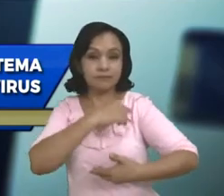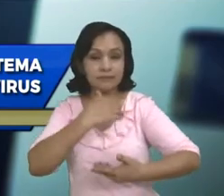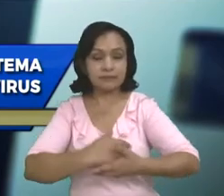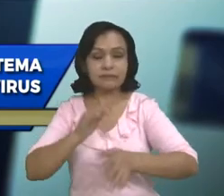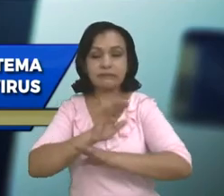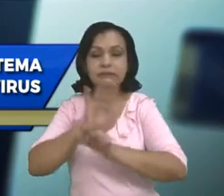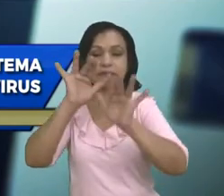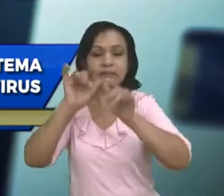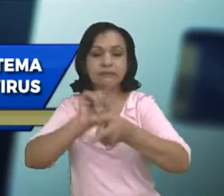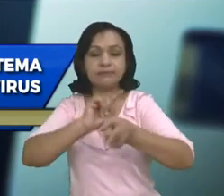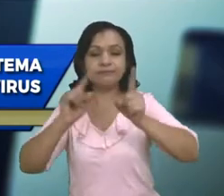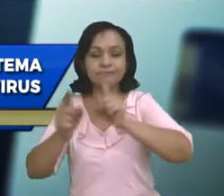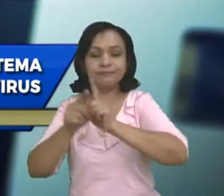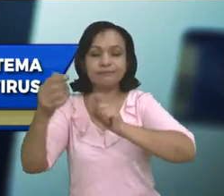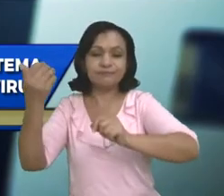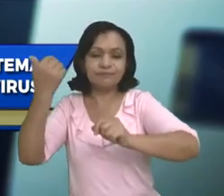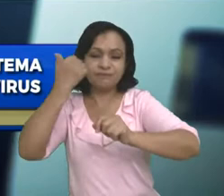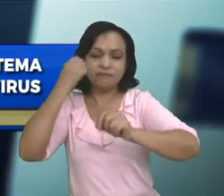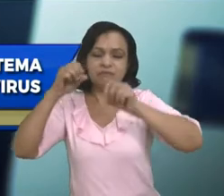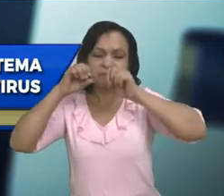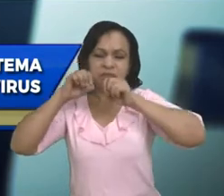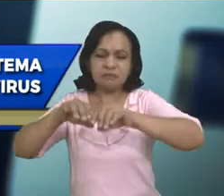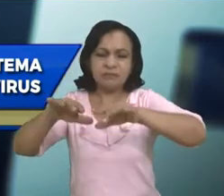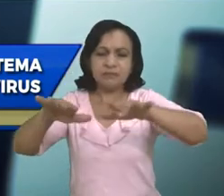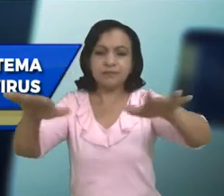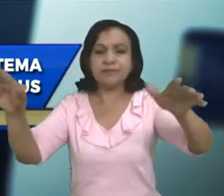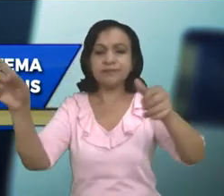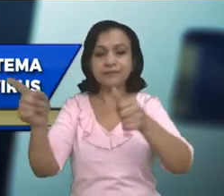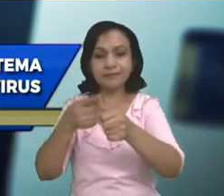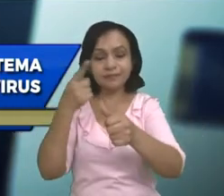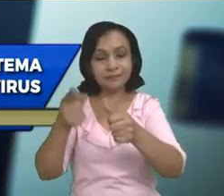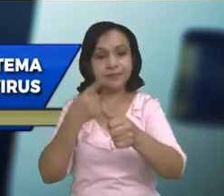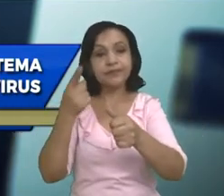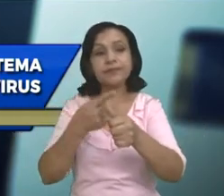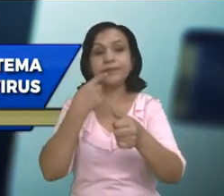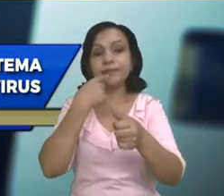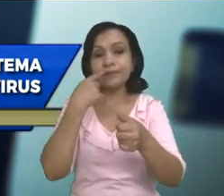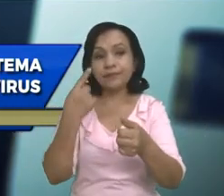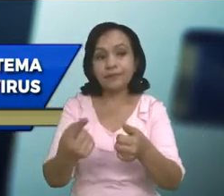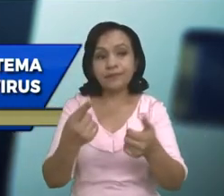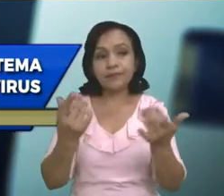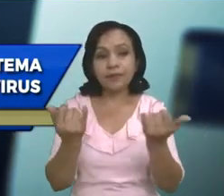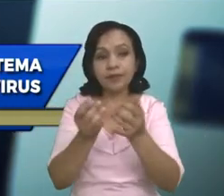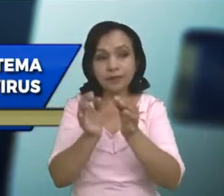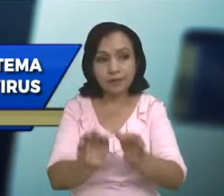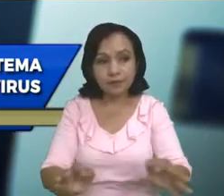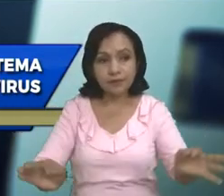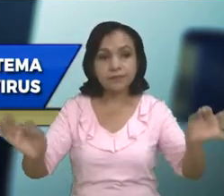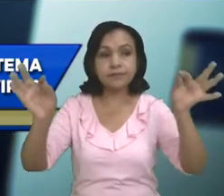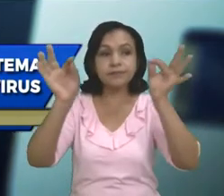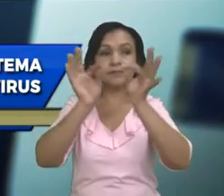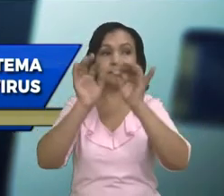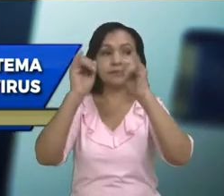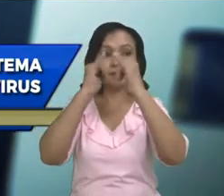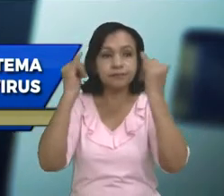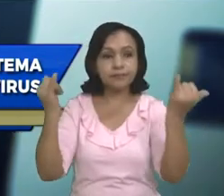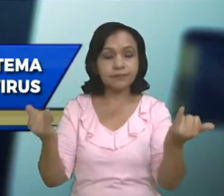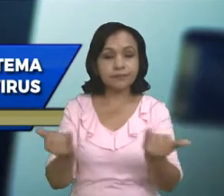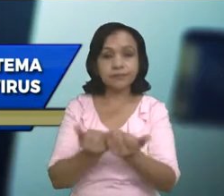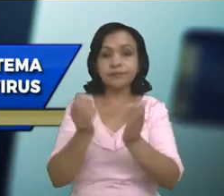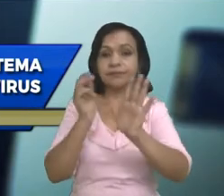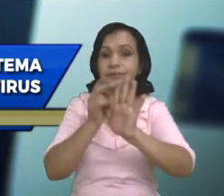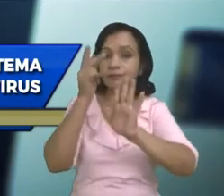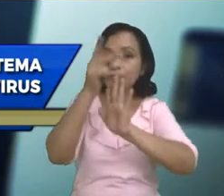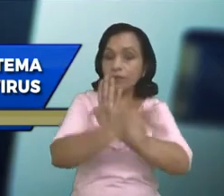pandemia la pandemia la primera declaratoria de importancia internacional es países